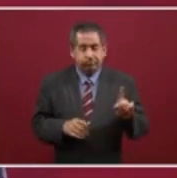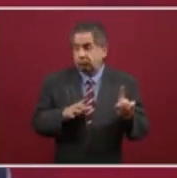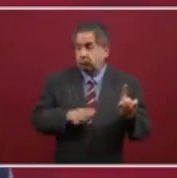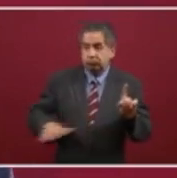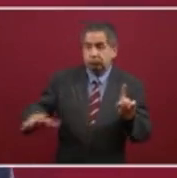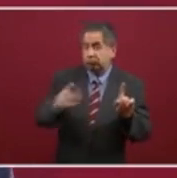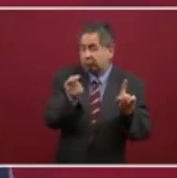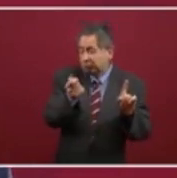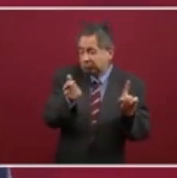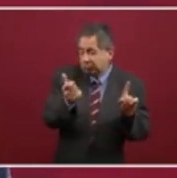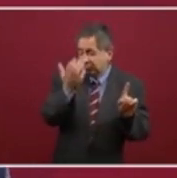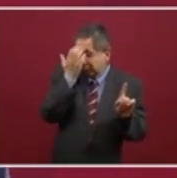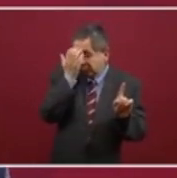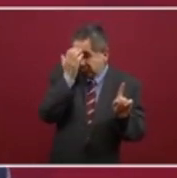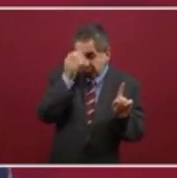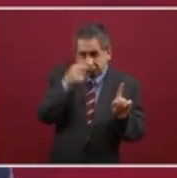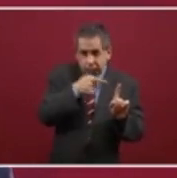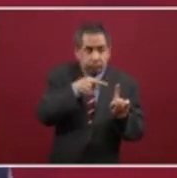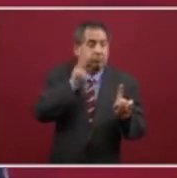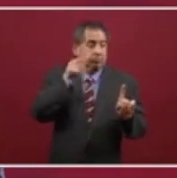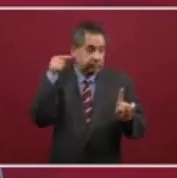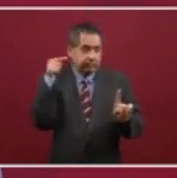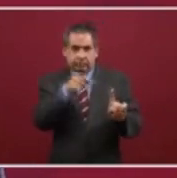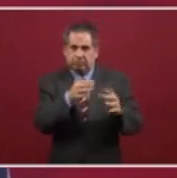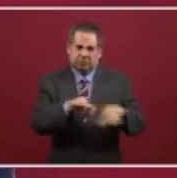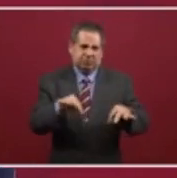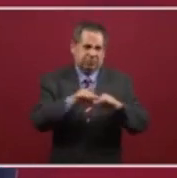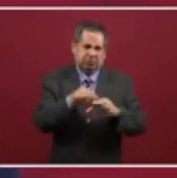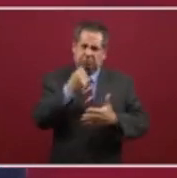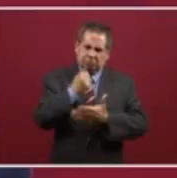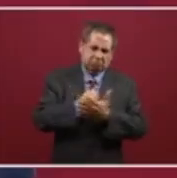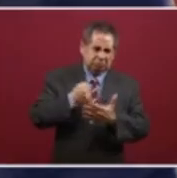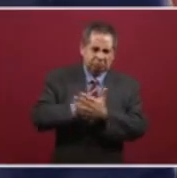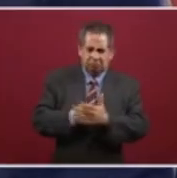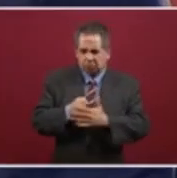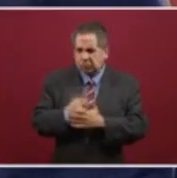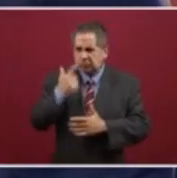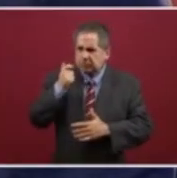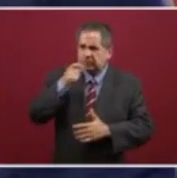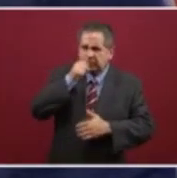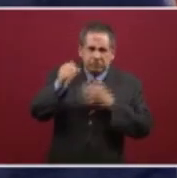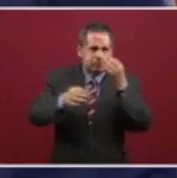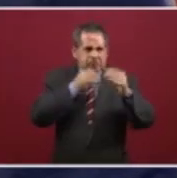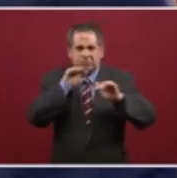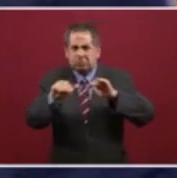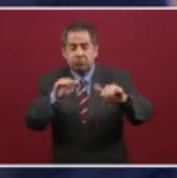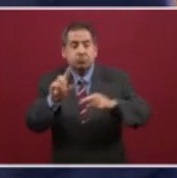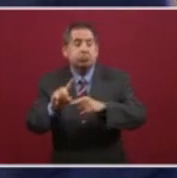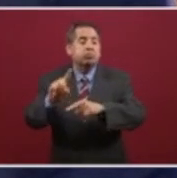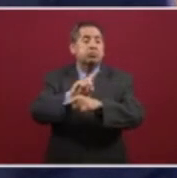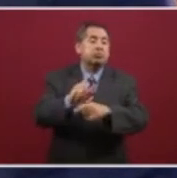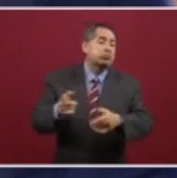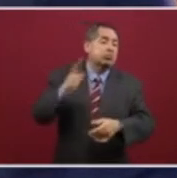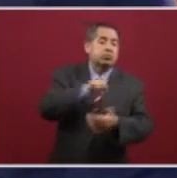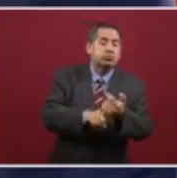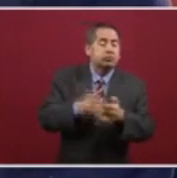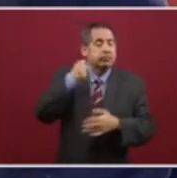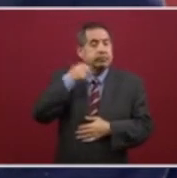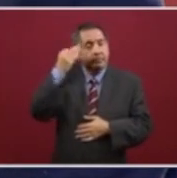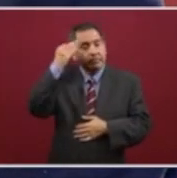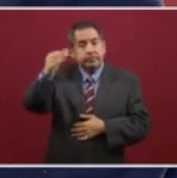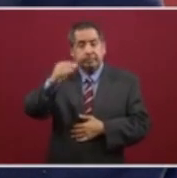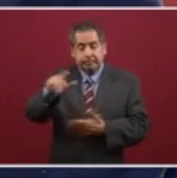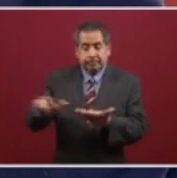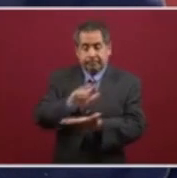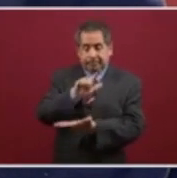desconocido, pero muy importante, que luchó desde la época de la Reforma, enfrentó